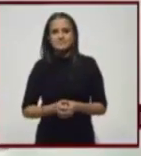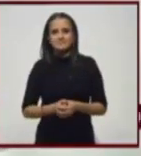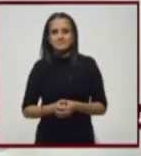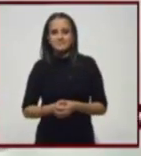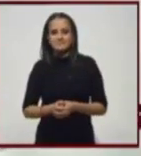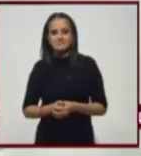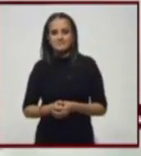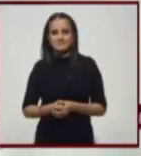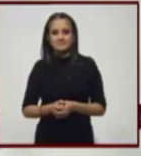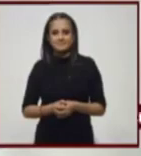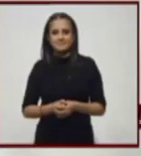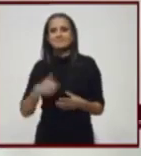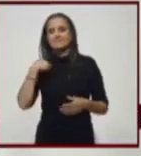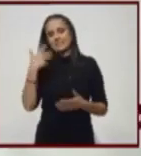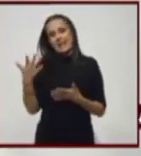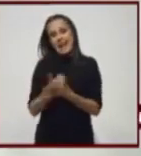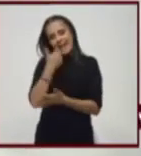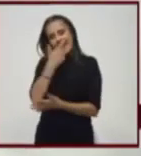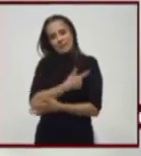sí